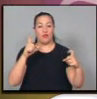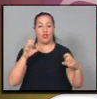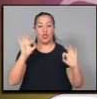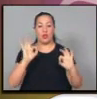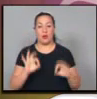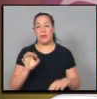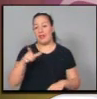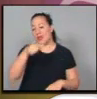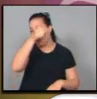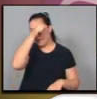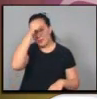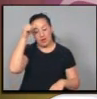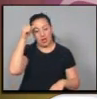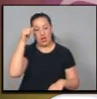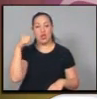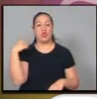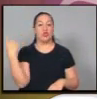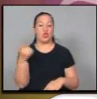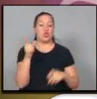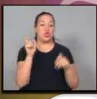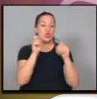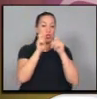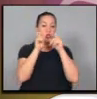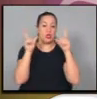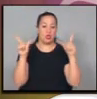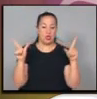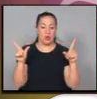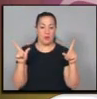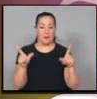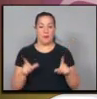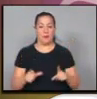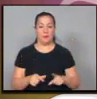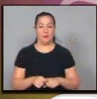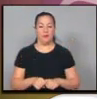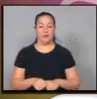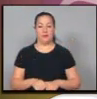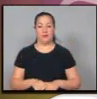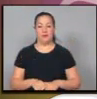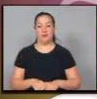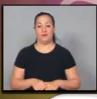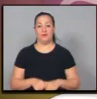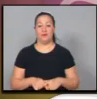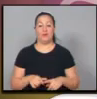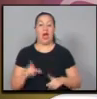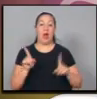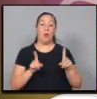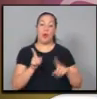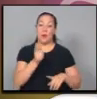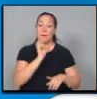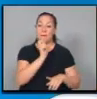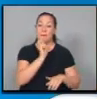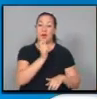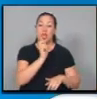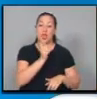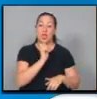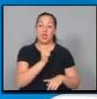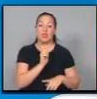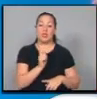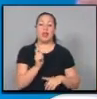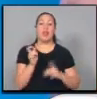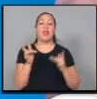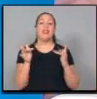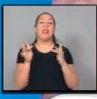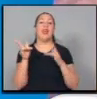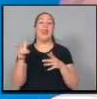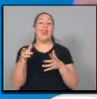el verano que han sorprendido a los editores. Algún periodista aburrido del Daily Mail que se puso a ver